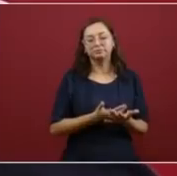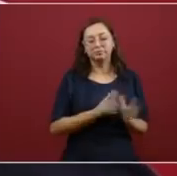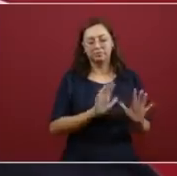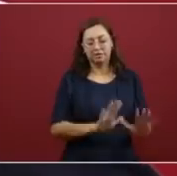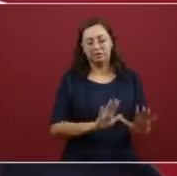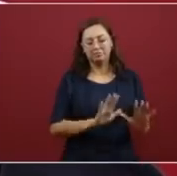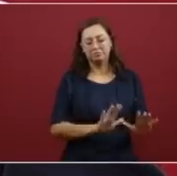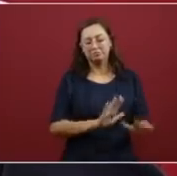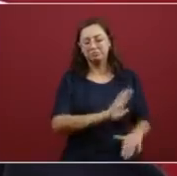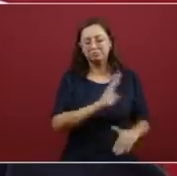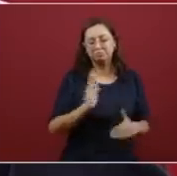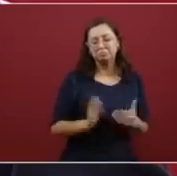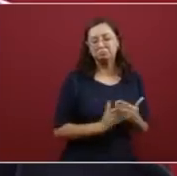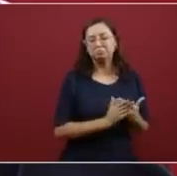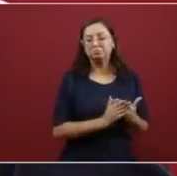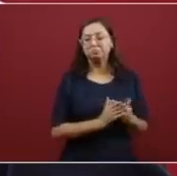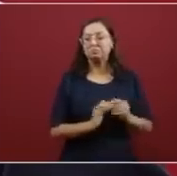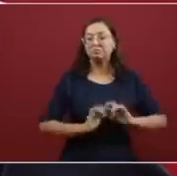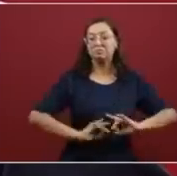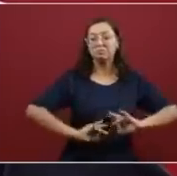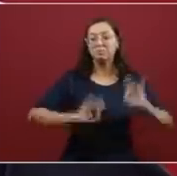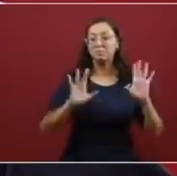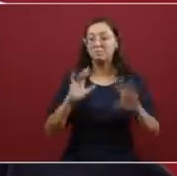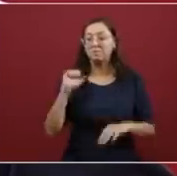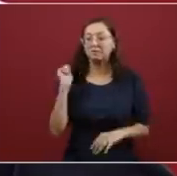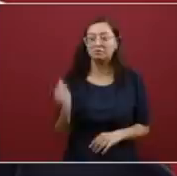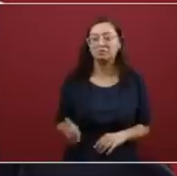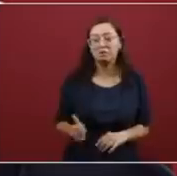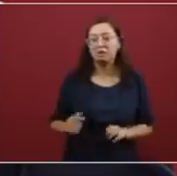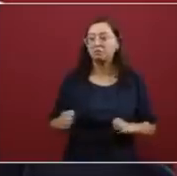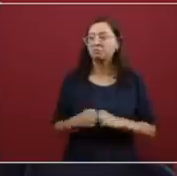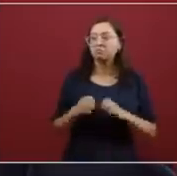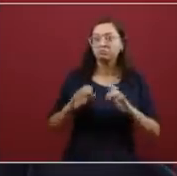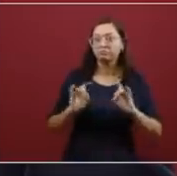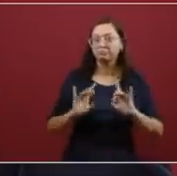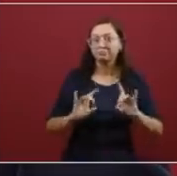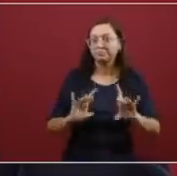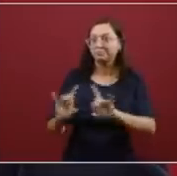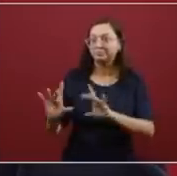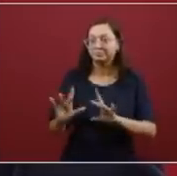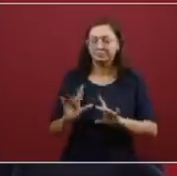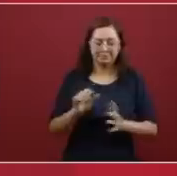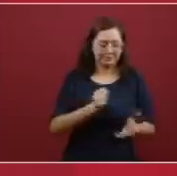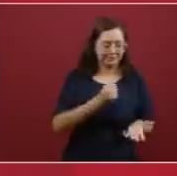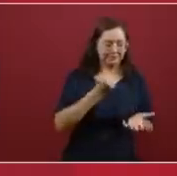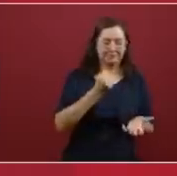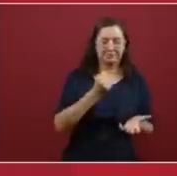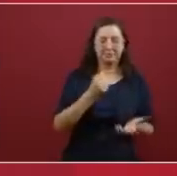reserva ante cualquier situación.